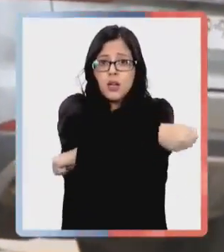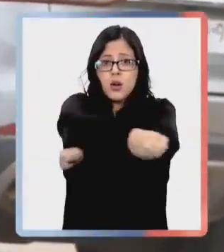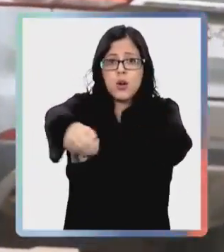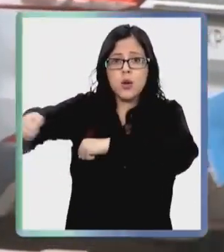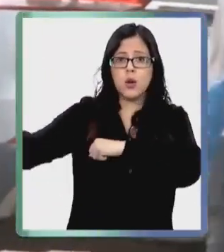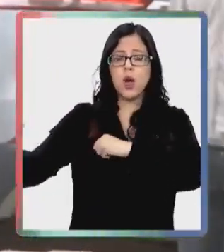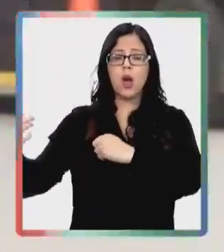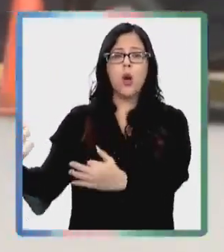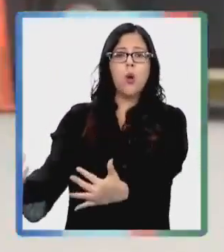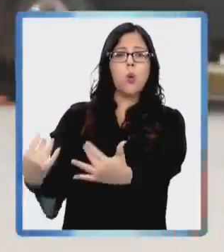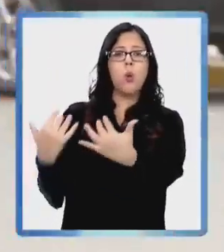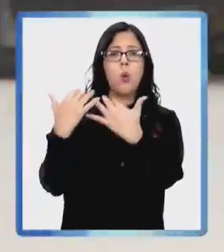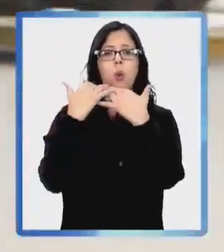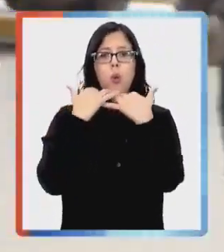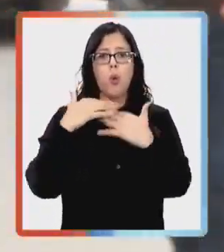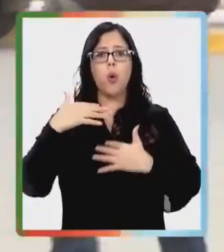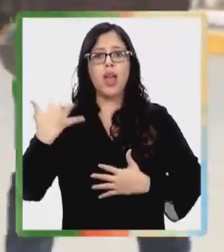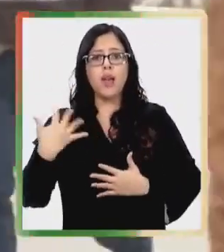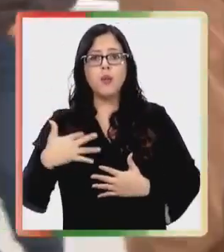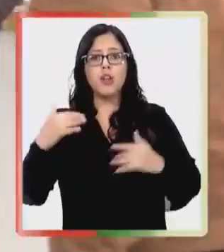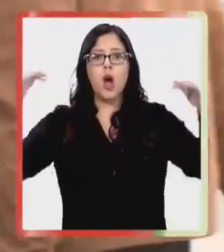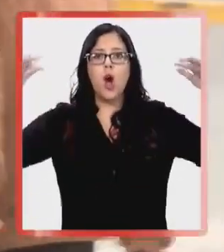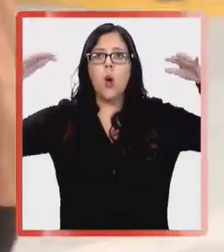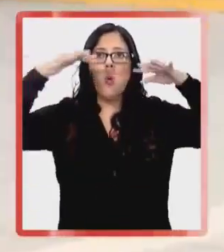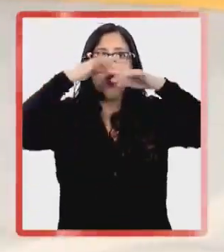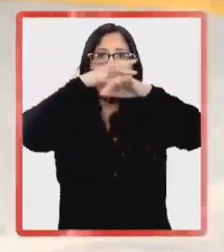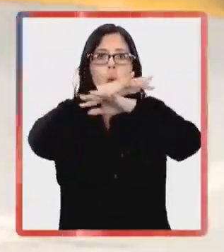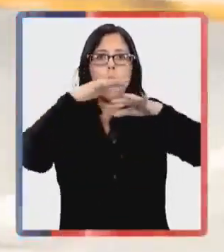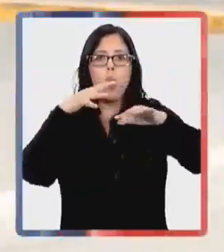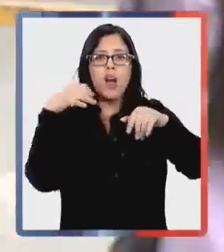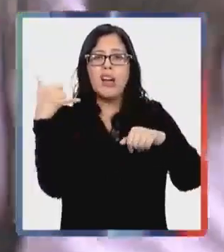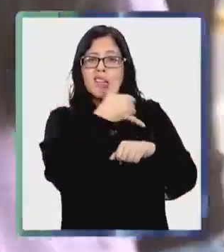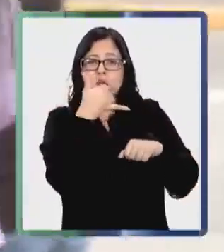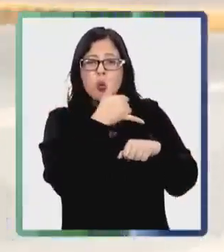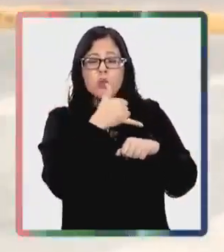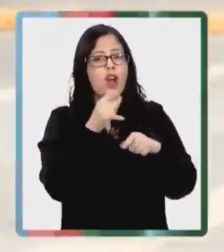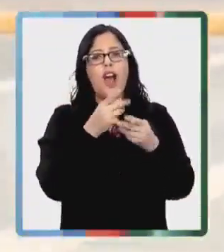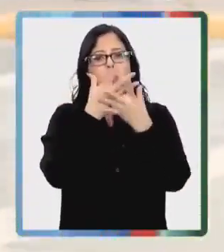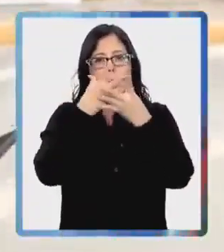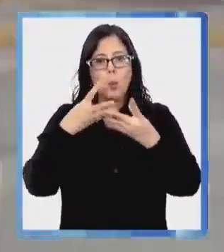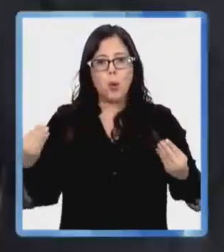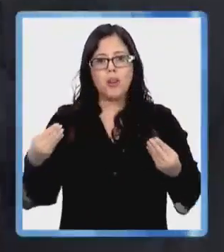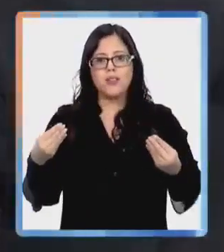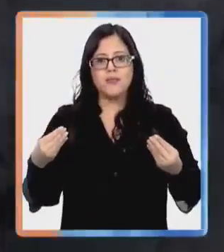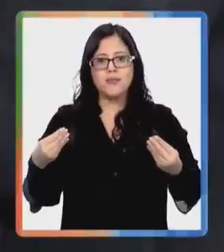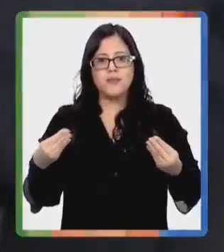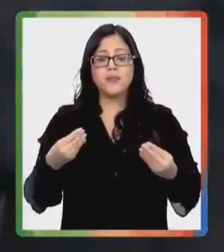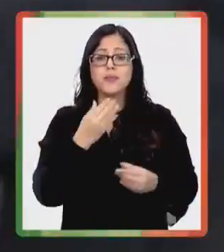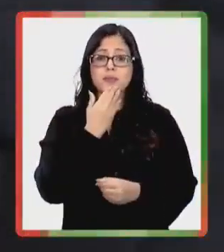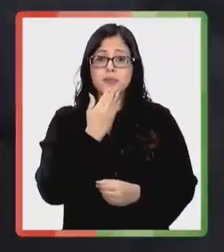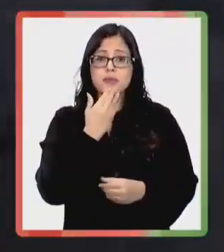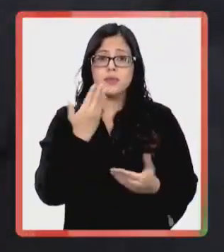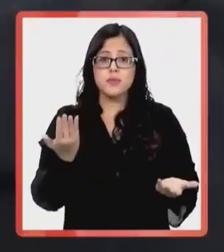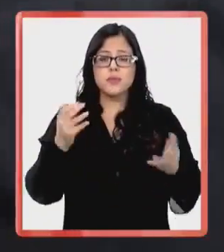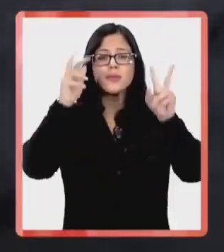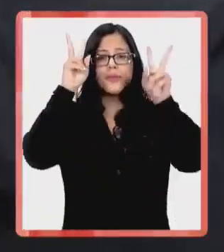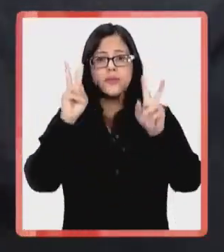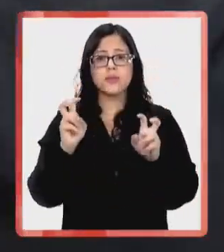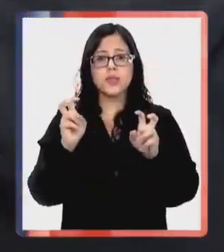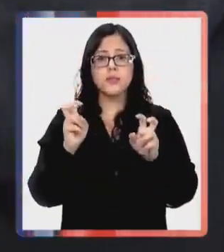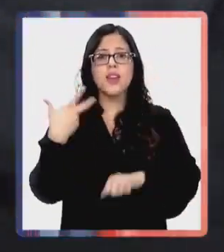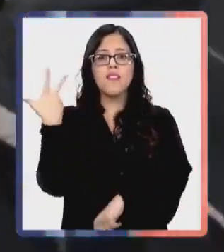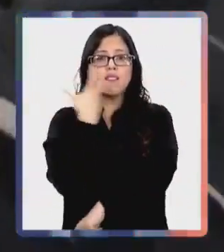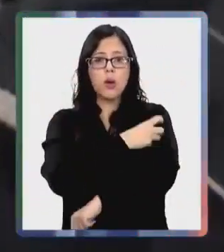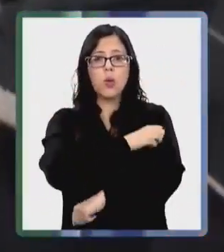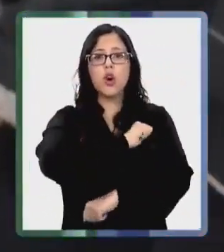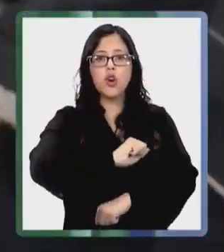ventilación es muy importante. La ventilación hace desaparecer la circulación del virus en una pieza o en una casa. Y la vacuna. La